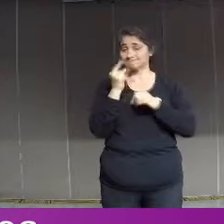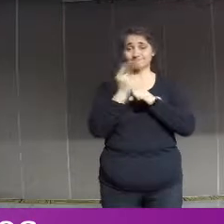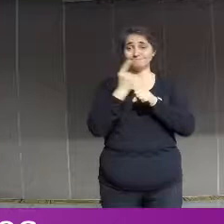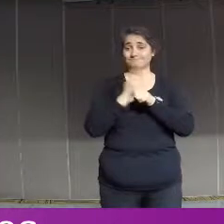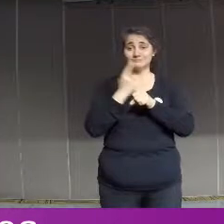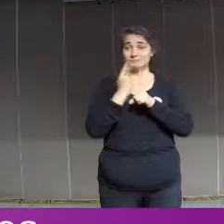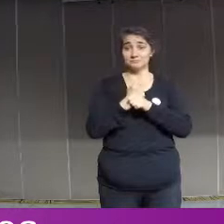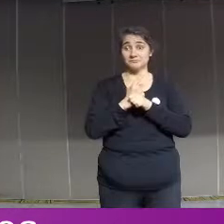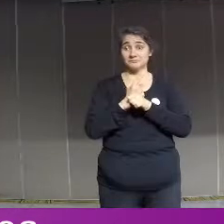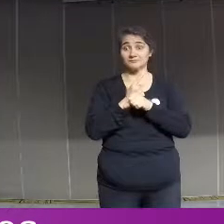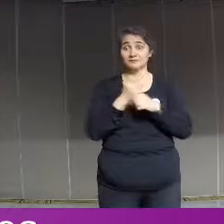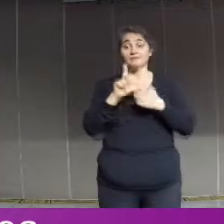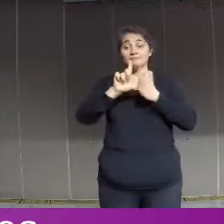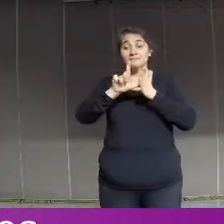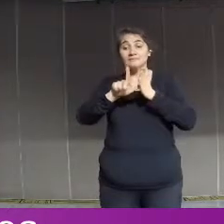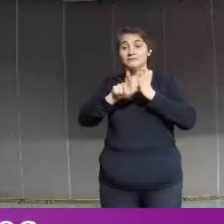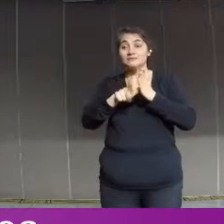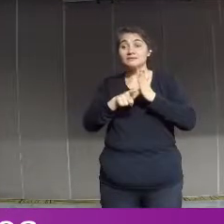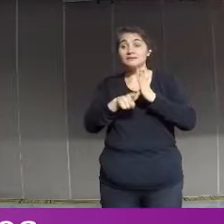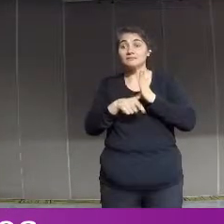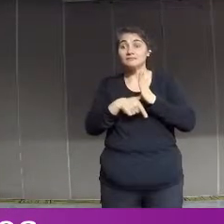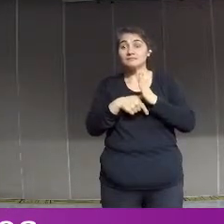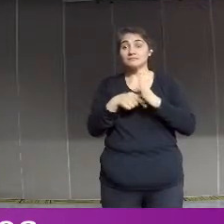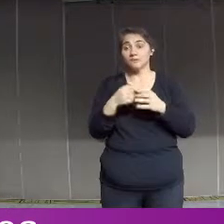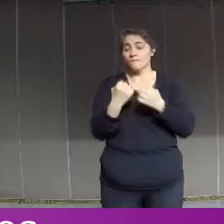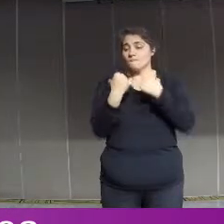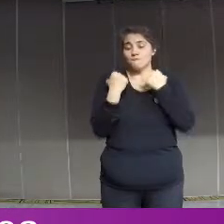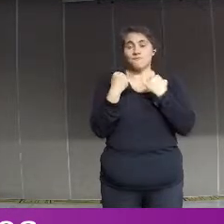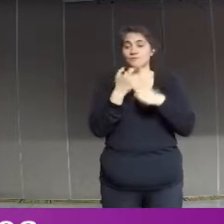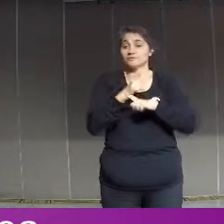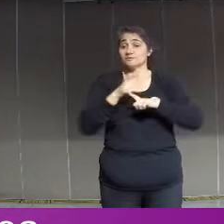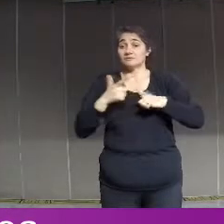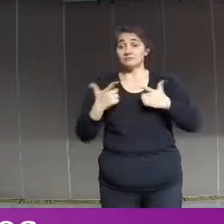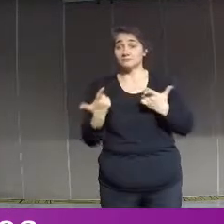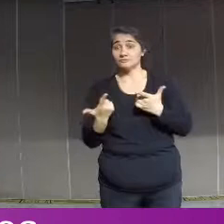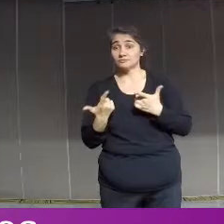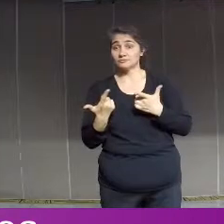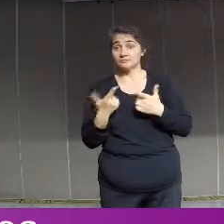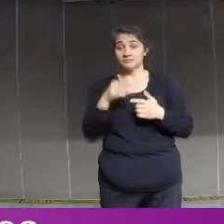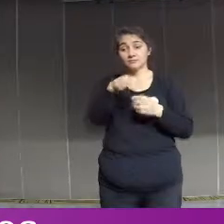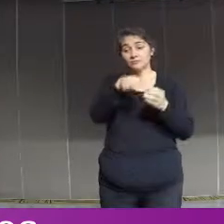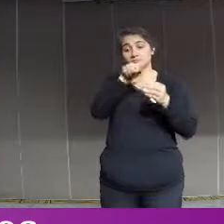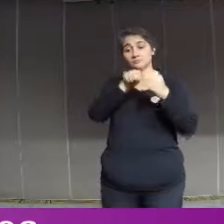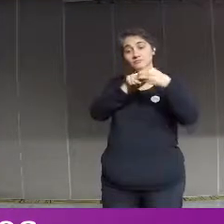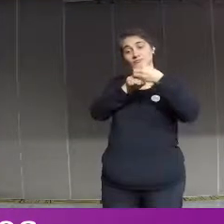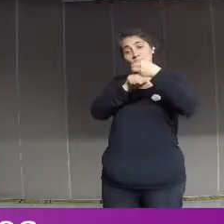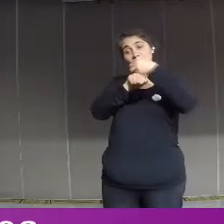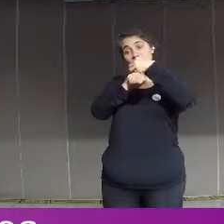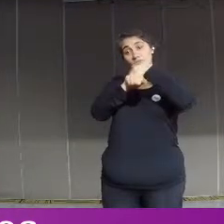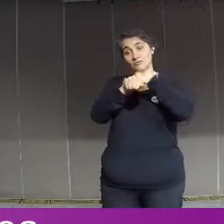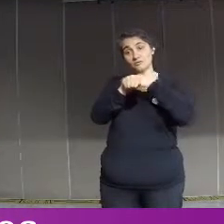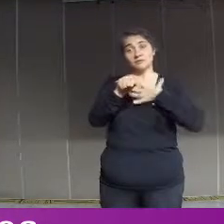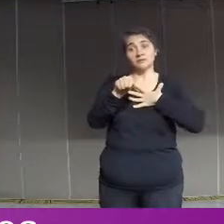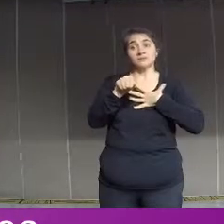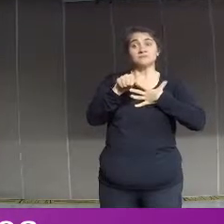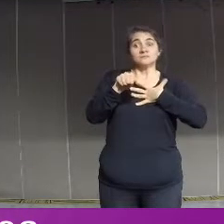espacio valecular. Entonces, ¿qué pasa? Como la deglución y la respiración son vías que se entrecruzan, cuando el paciente vuelve a respirar,